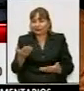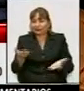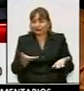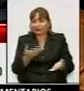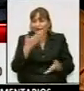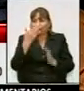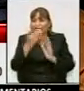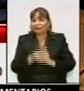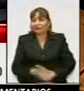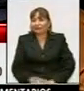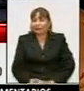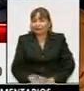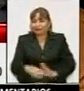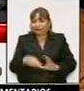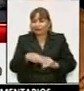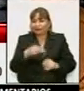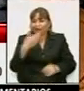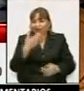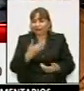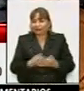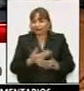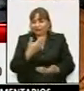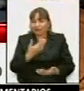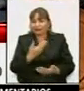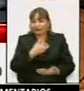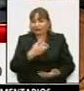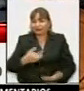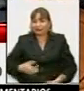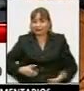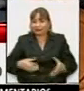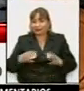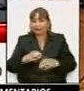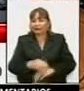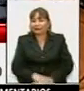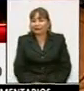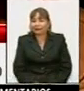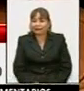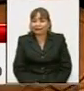presencia. Se puede retirar en el momento que usted. Muchas gracias a usted, señor presidente, y a la congresista. Muchas gracias.